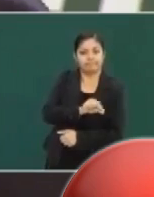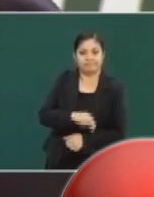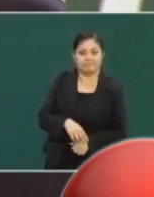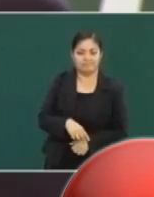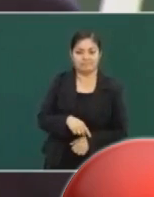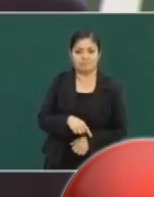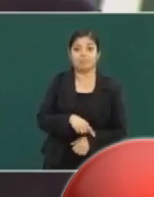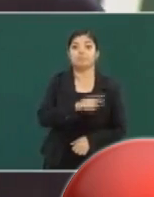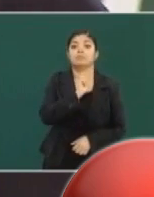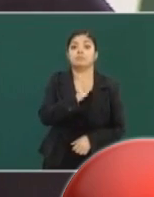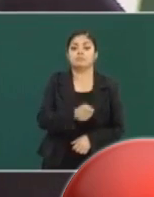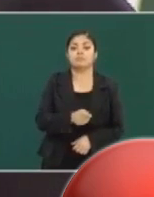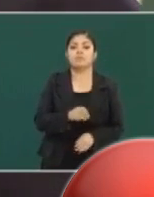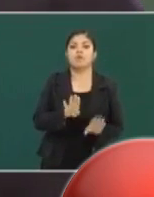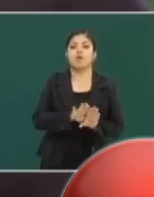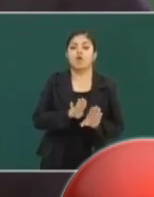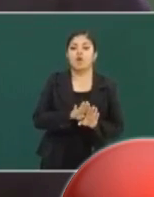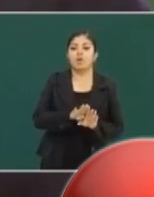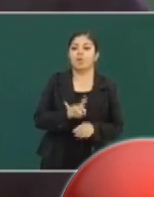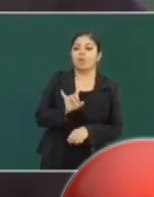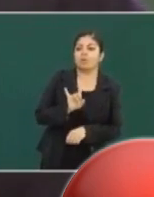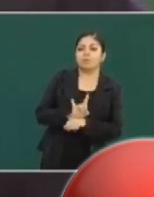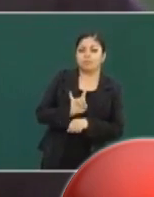aparentan ser libres,